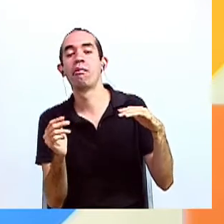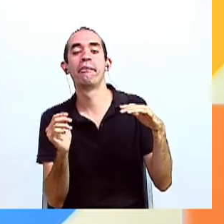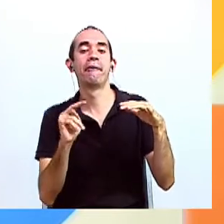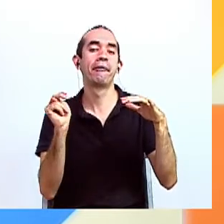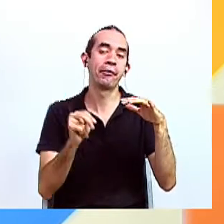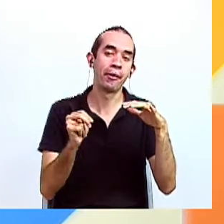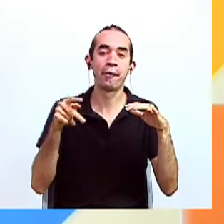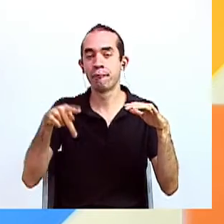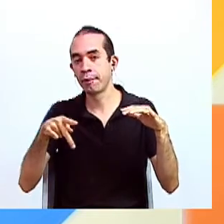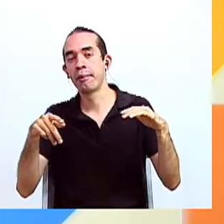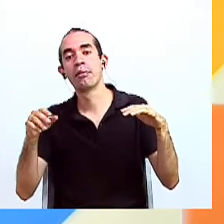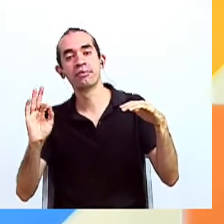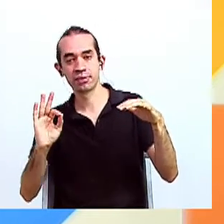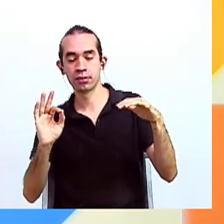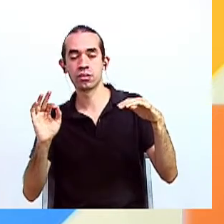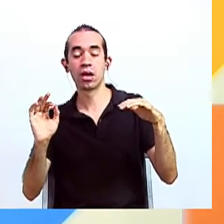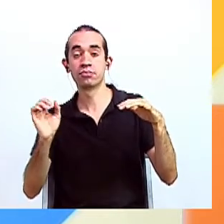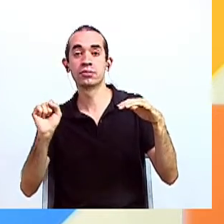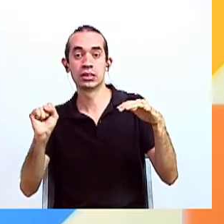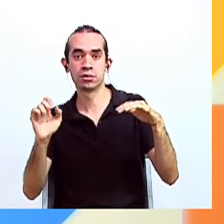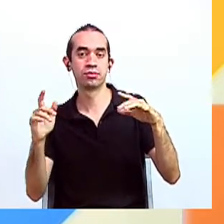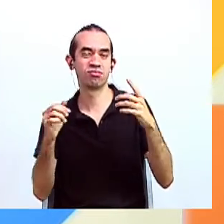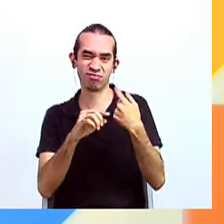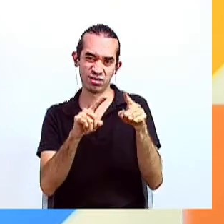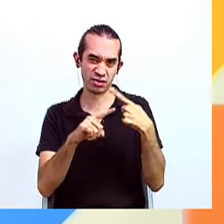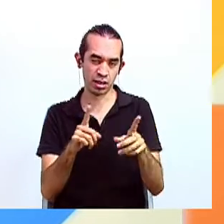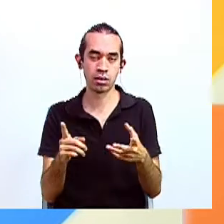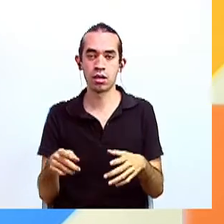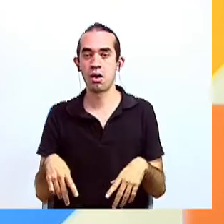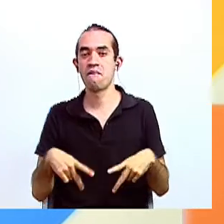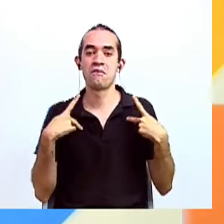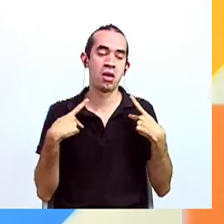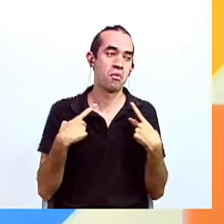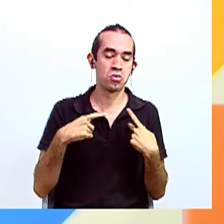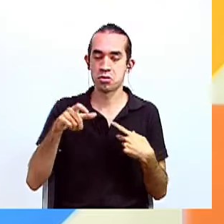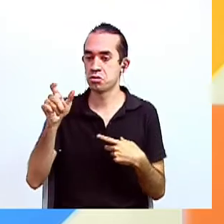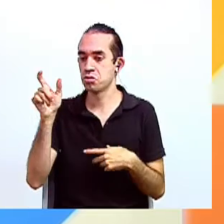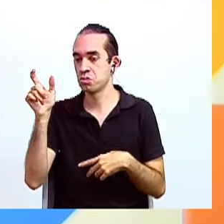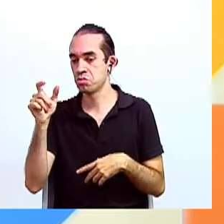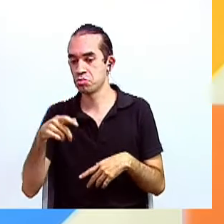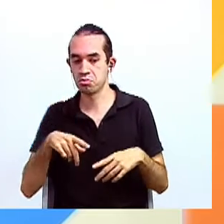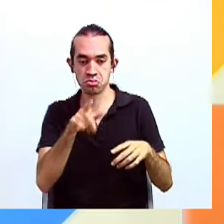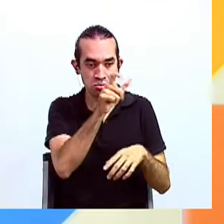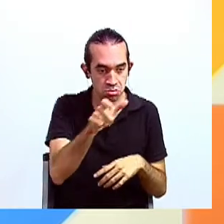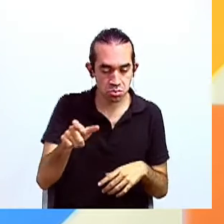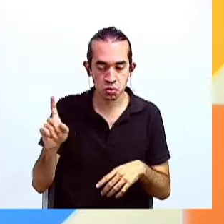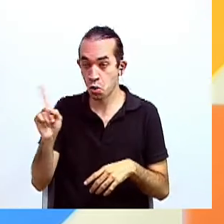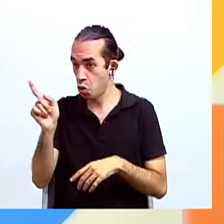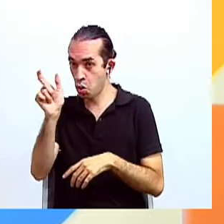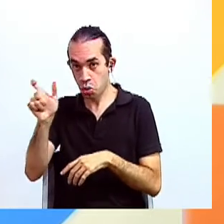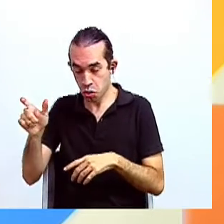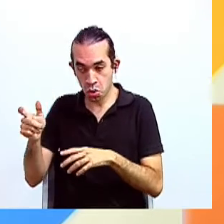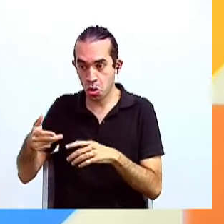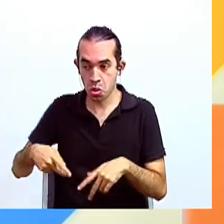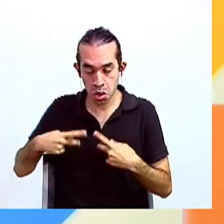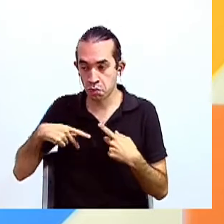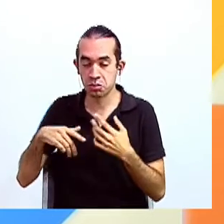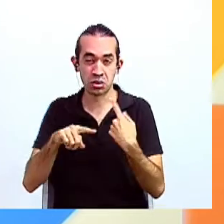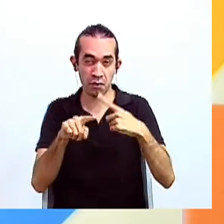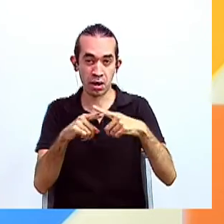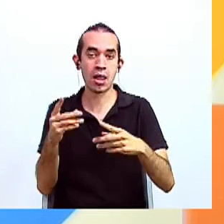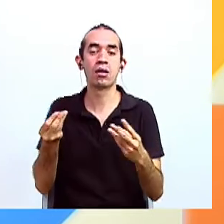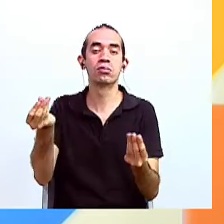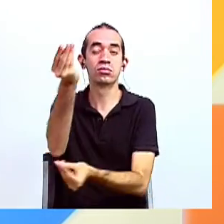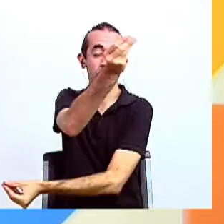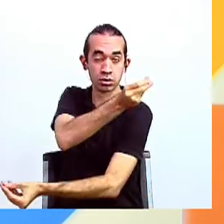los elementos vivos y no vivos, por el agua, por la tierra, por sedimentos y por la atmósfera. En esta primera parte del